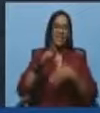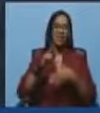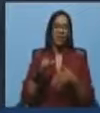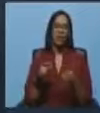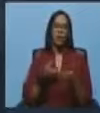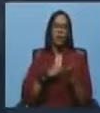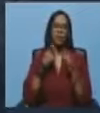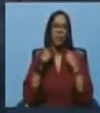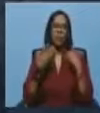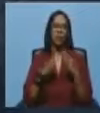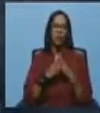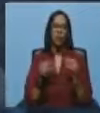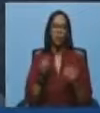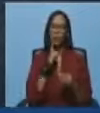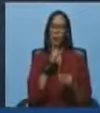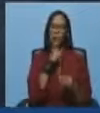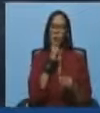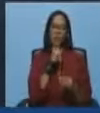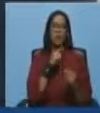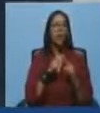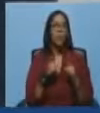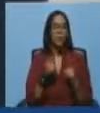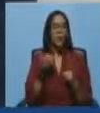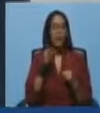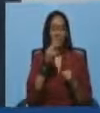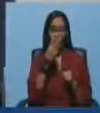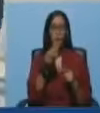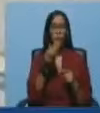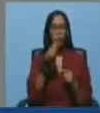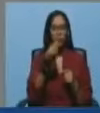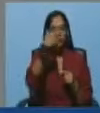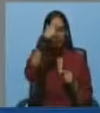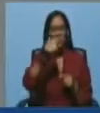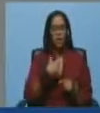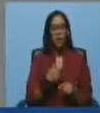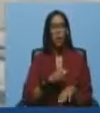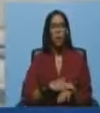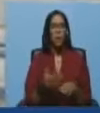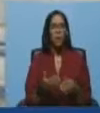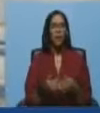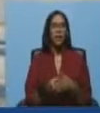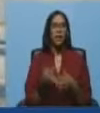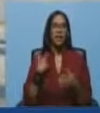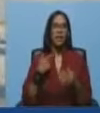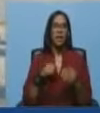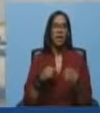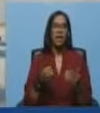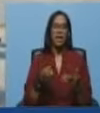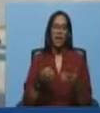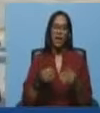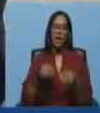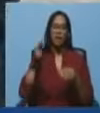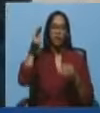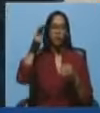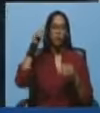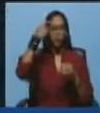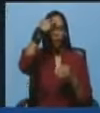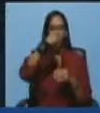concepto de moda, todo el mundo lo empieza a nombrar, pero yo creo que hay que verlo con muchísima seriedad, porque implica el destino de los pueblos. Hay otros